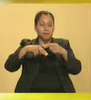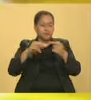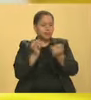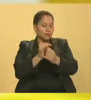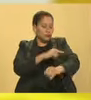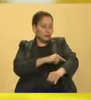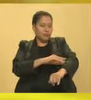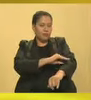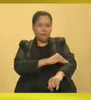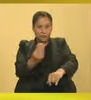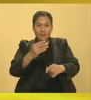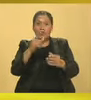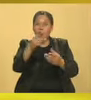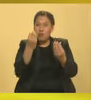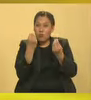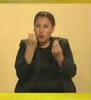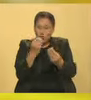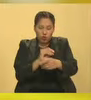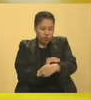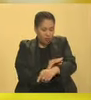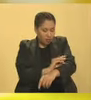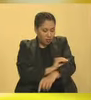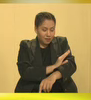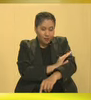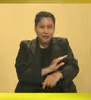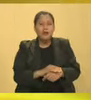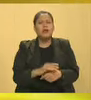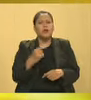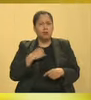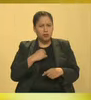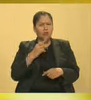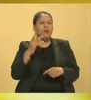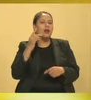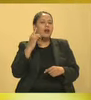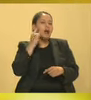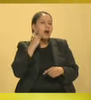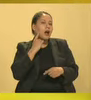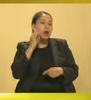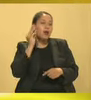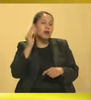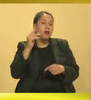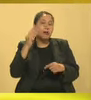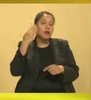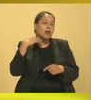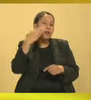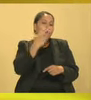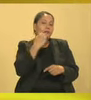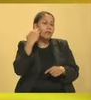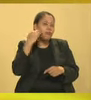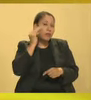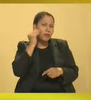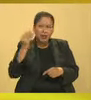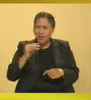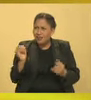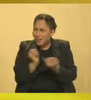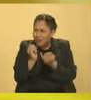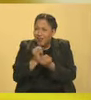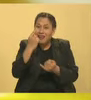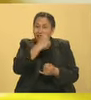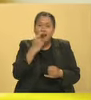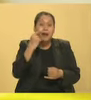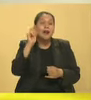brazos. ¿Tienes así excesivamente peludo para yo qué? Yo lo utilizo en gran parte de la cara y duele mucho. También en la cara. Claro, ay. Cuando no se